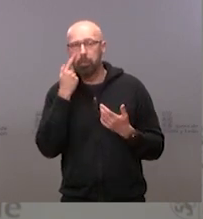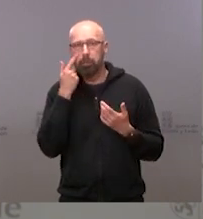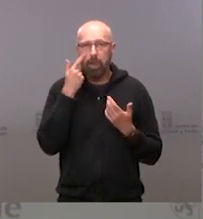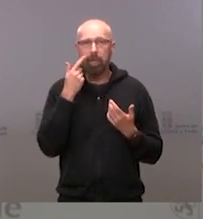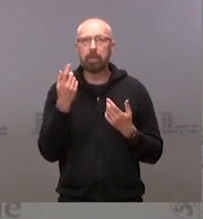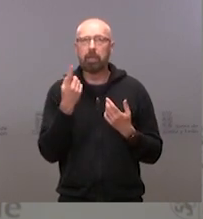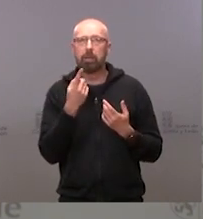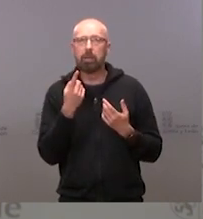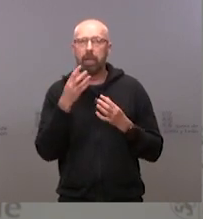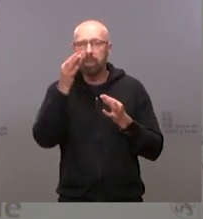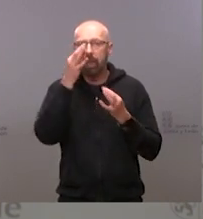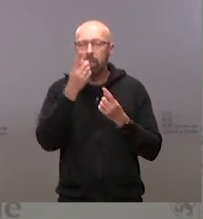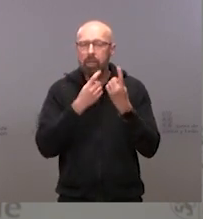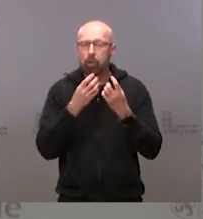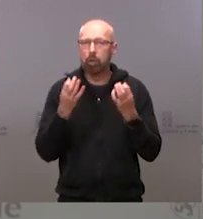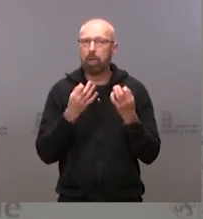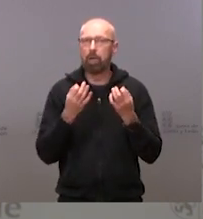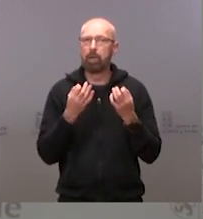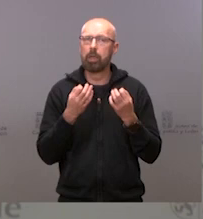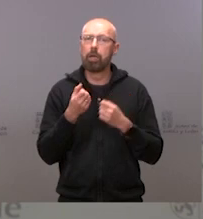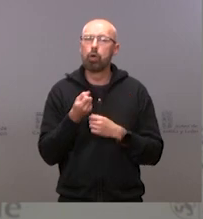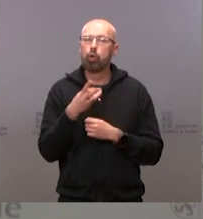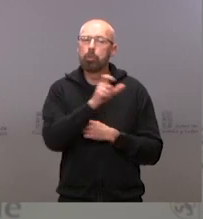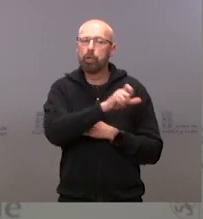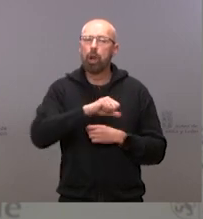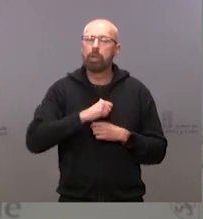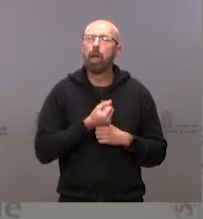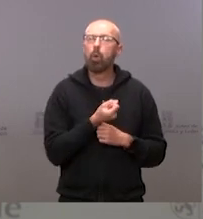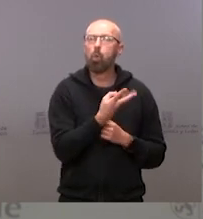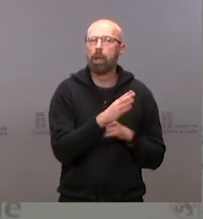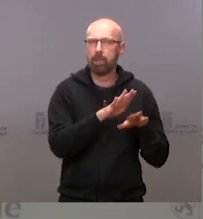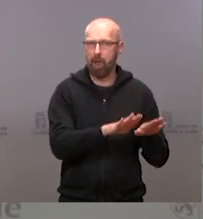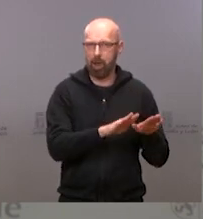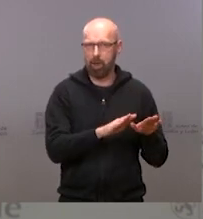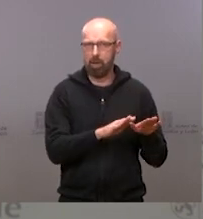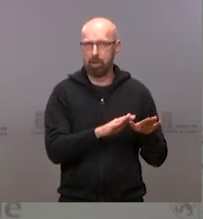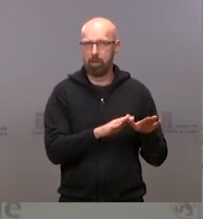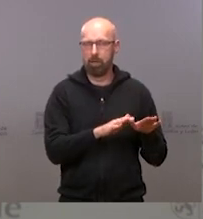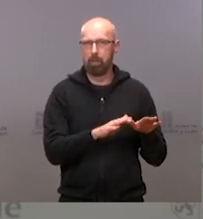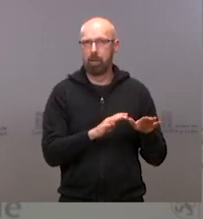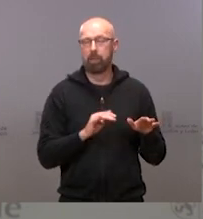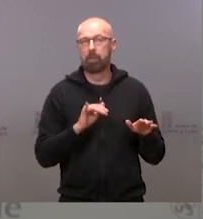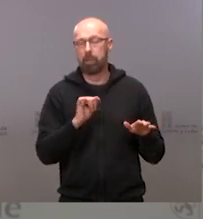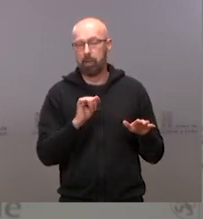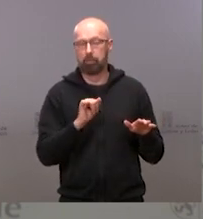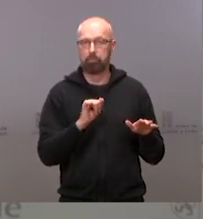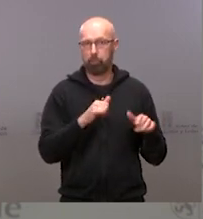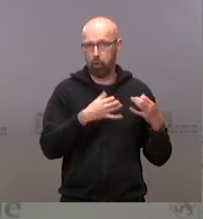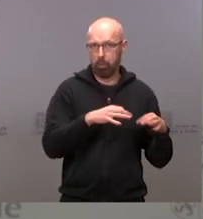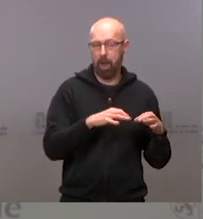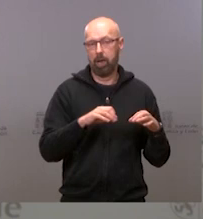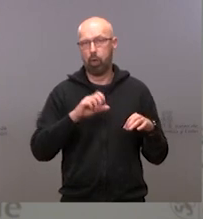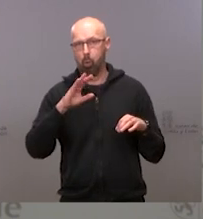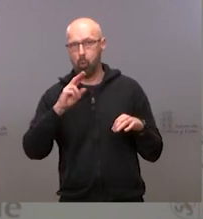es al número de personas ingresadas en los hospitales y tanto en planta como en uci y